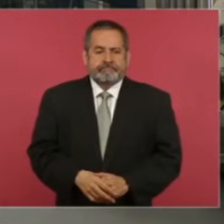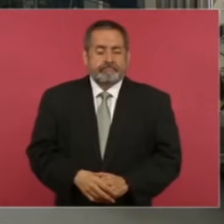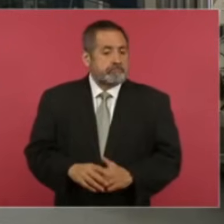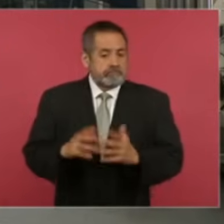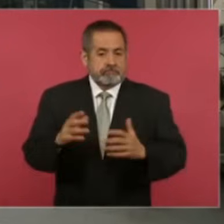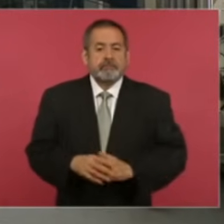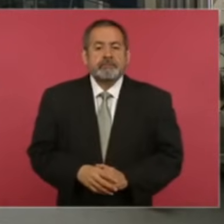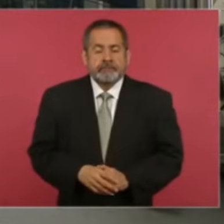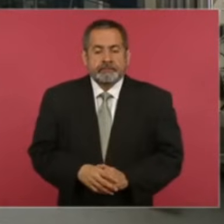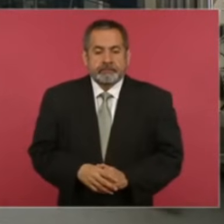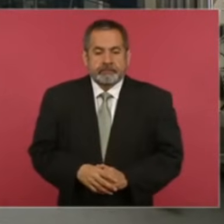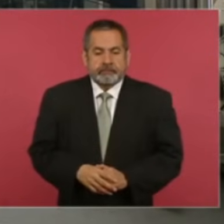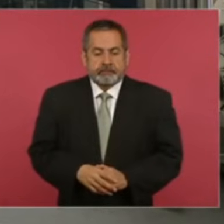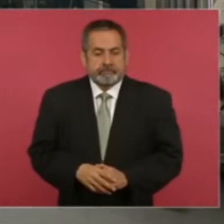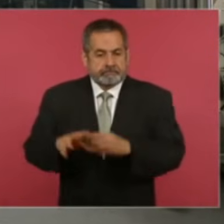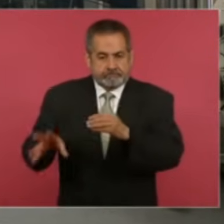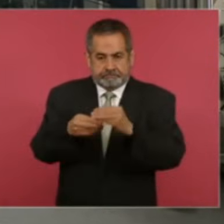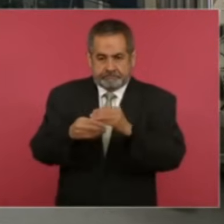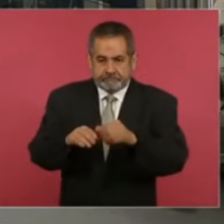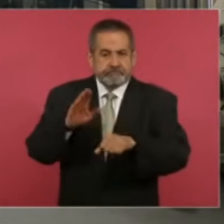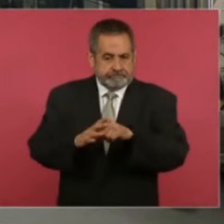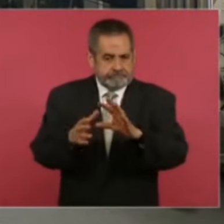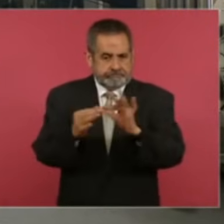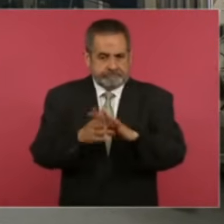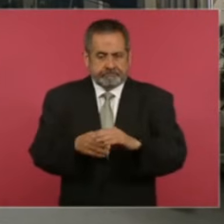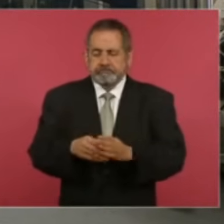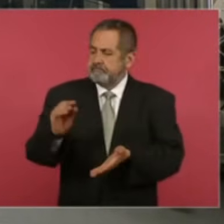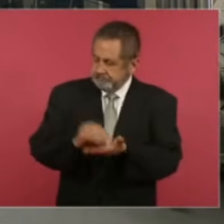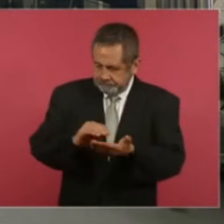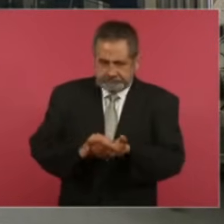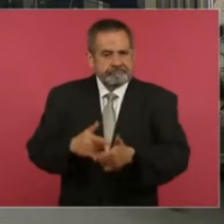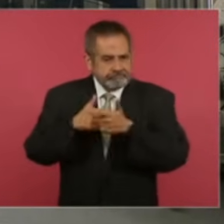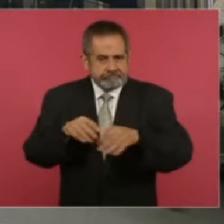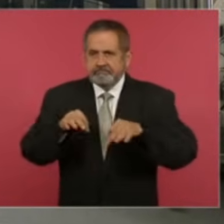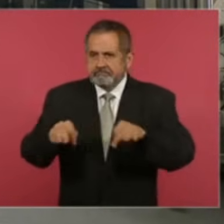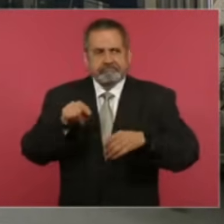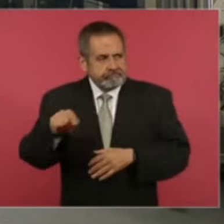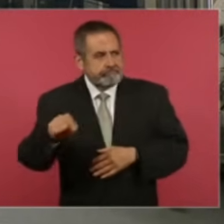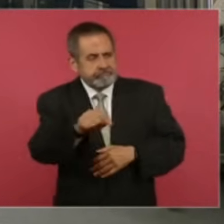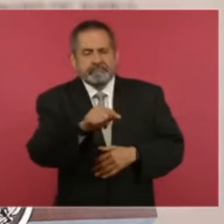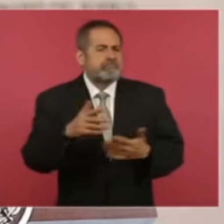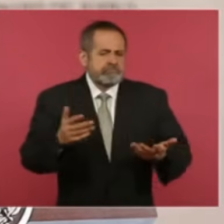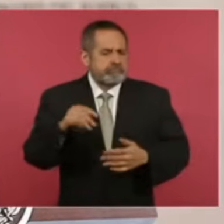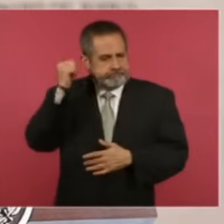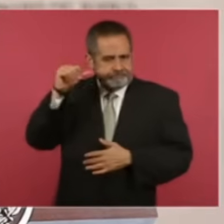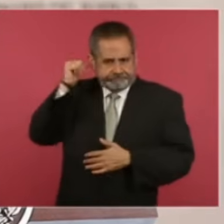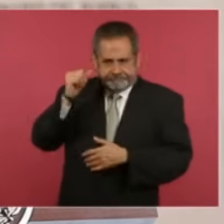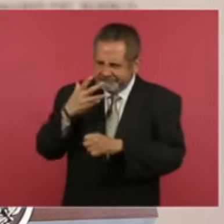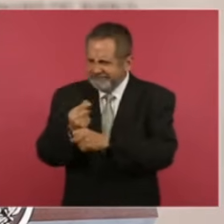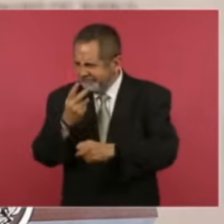Pues nada más agregar que se sigue trabajando en Acapulco.